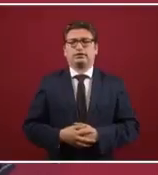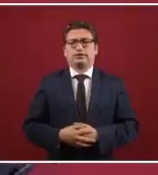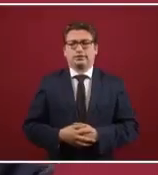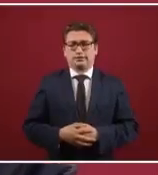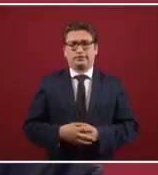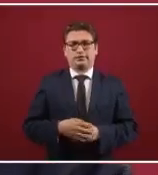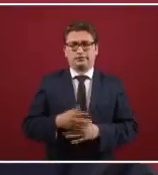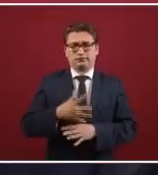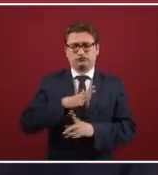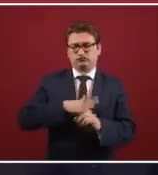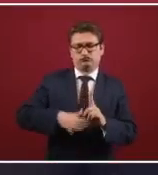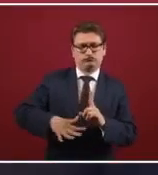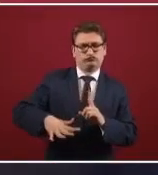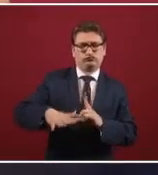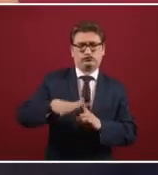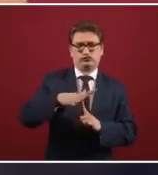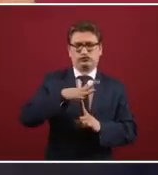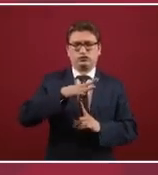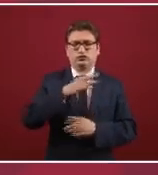lo ecológico